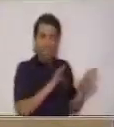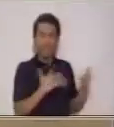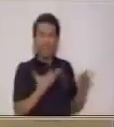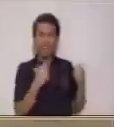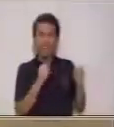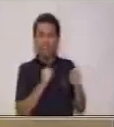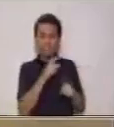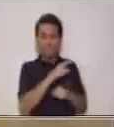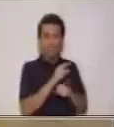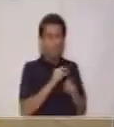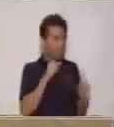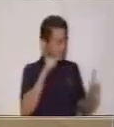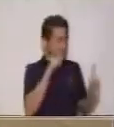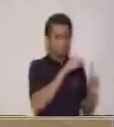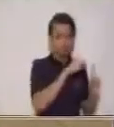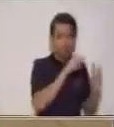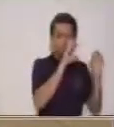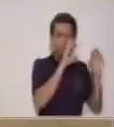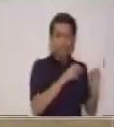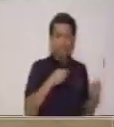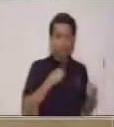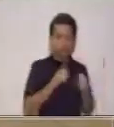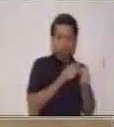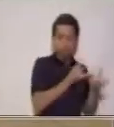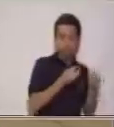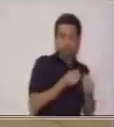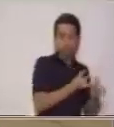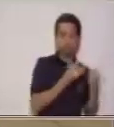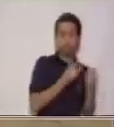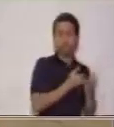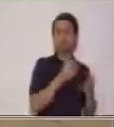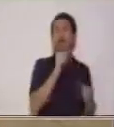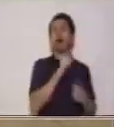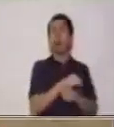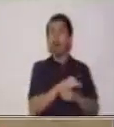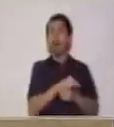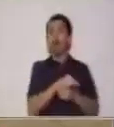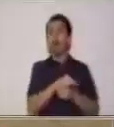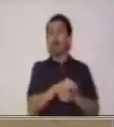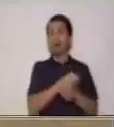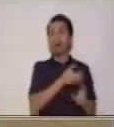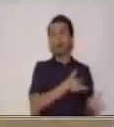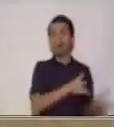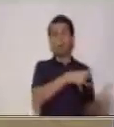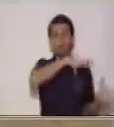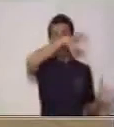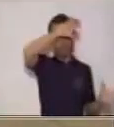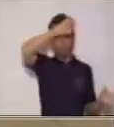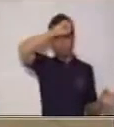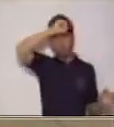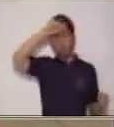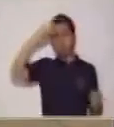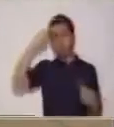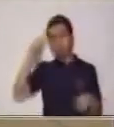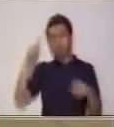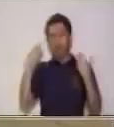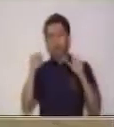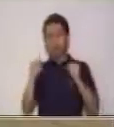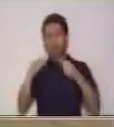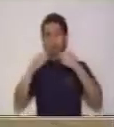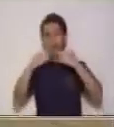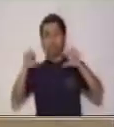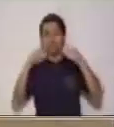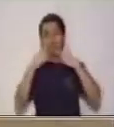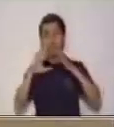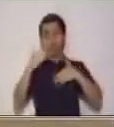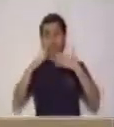personas va a llegar el texto persuasivo y entonces de ahí parten para elaborarlos y poder llamar y